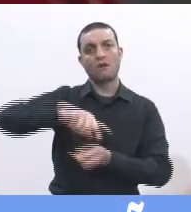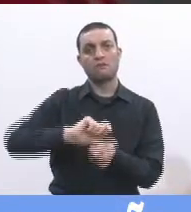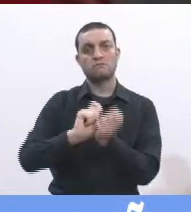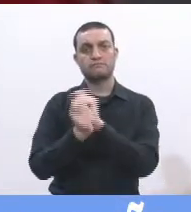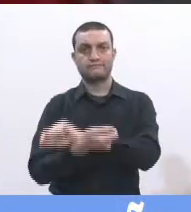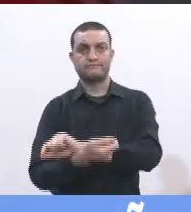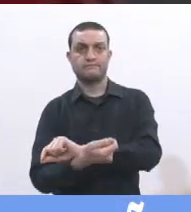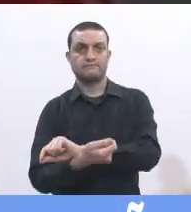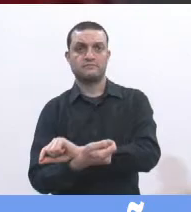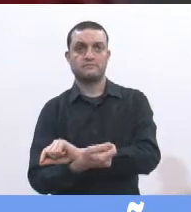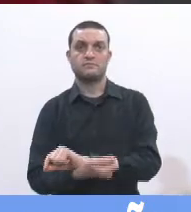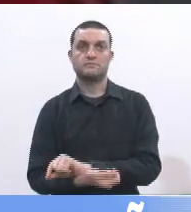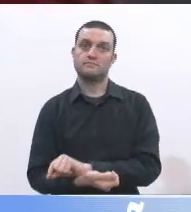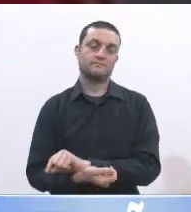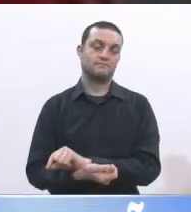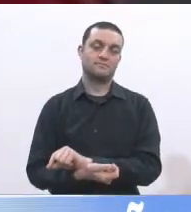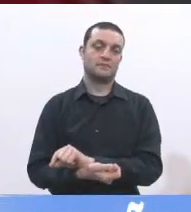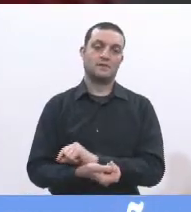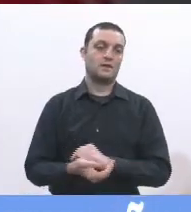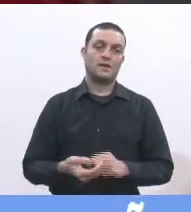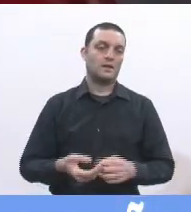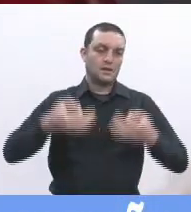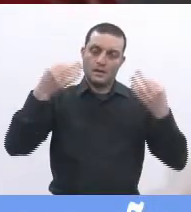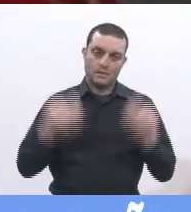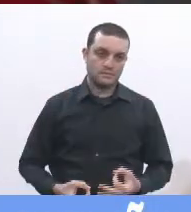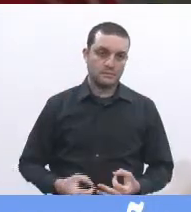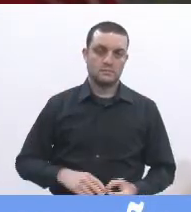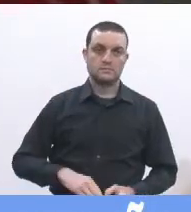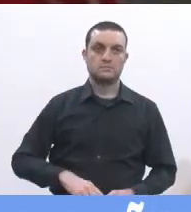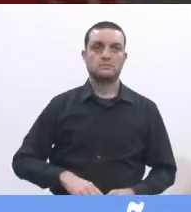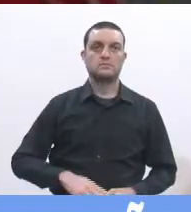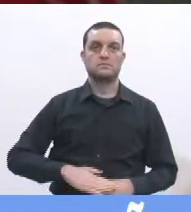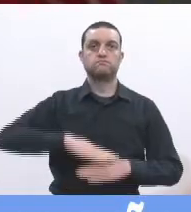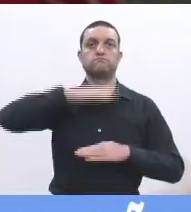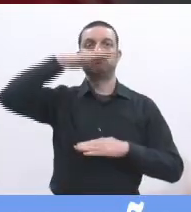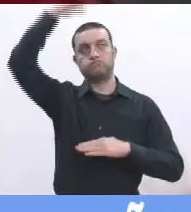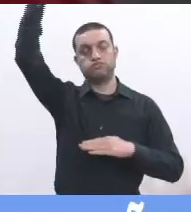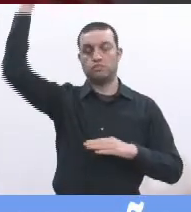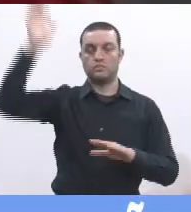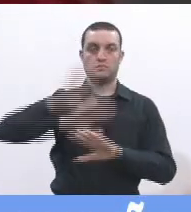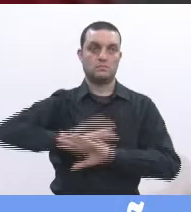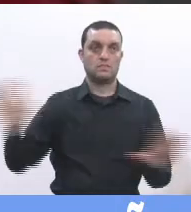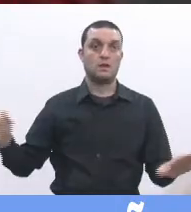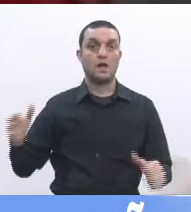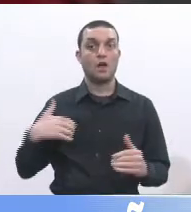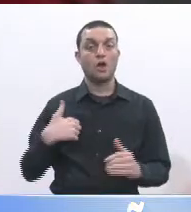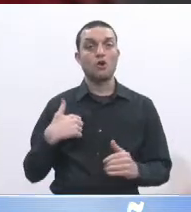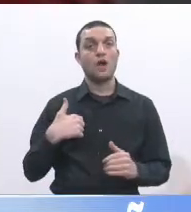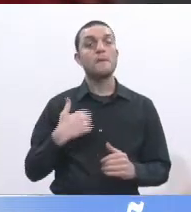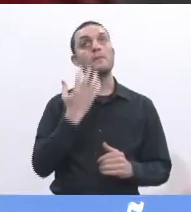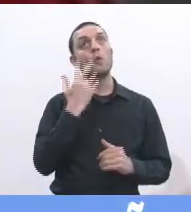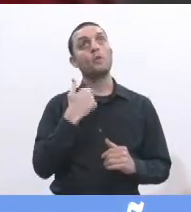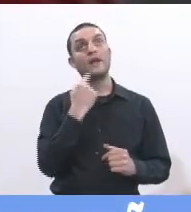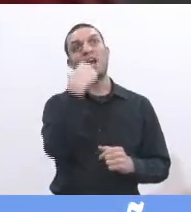Vulgarmente diríamos cartón lleno. Es decir, yo le preguntaría a los riojanos, recién lo dijo la senadora de